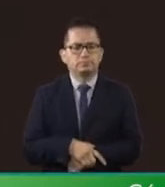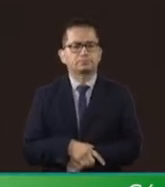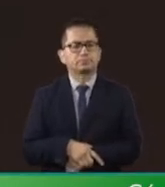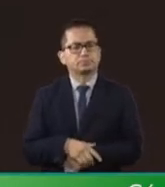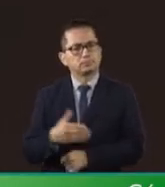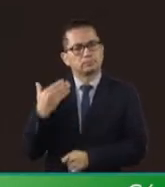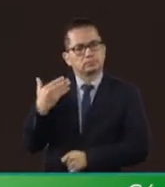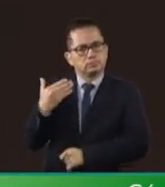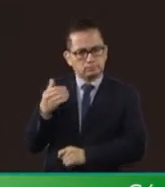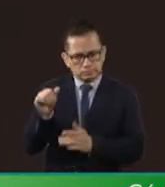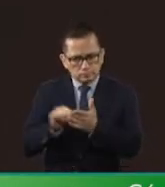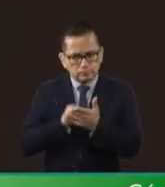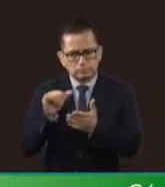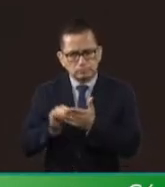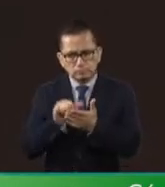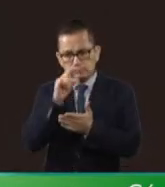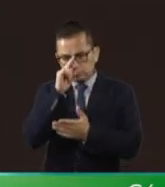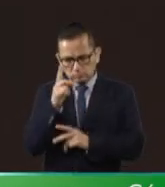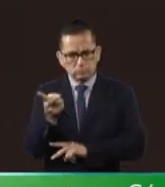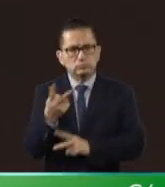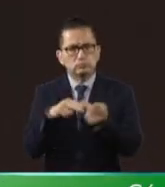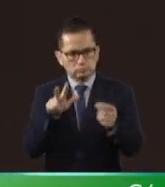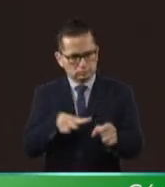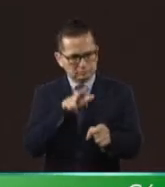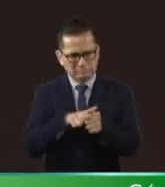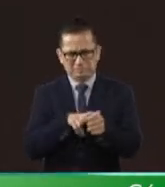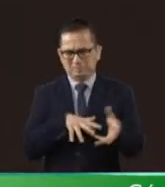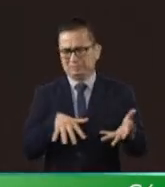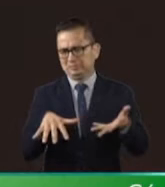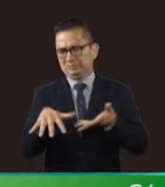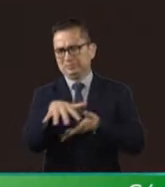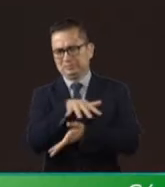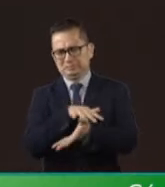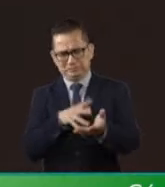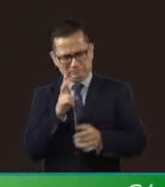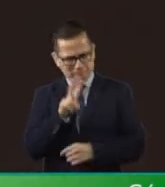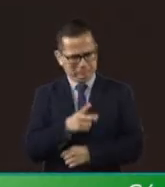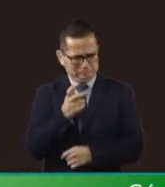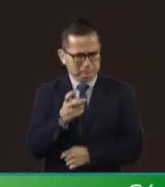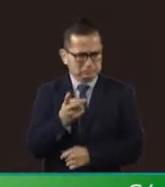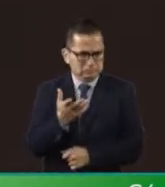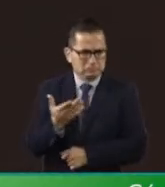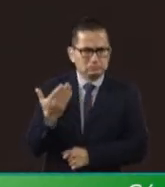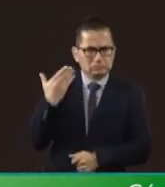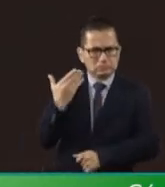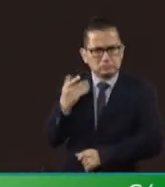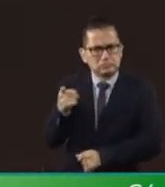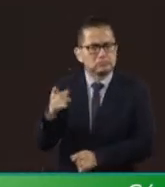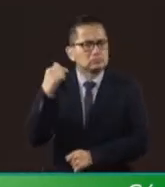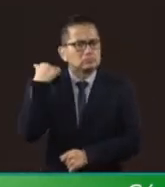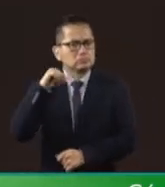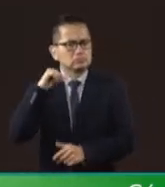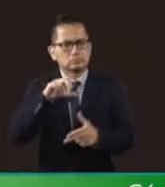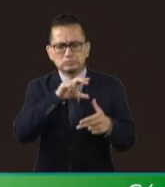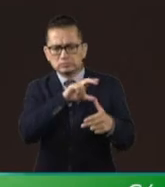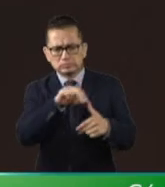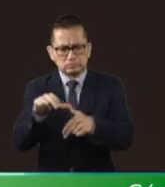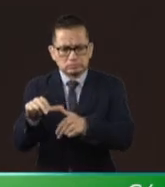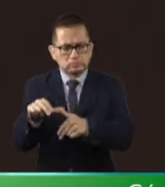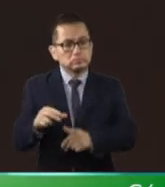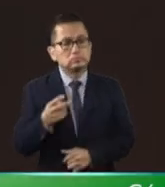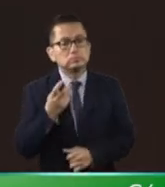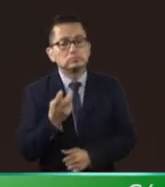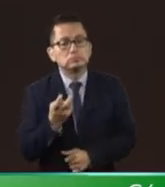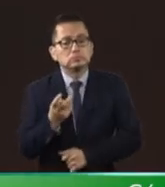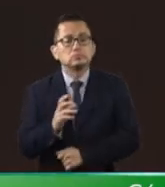visto y vivido fenómenos inexplicables de la naturaleza. Hace poco tuvimos un huracán en Acapulco, donde se